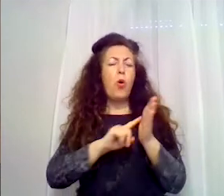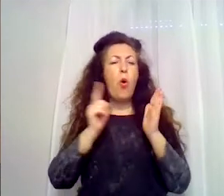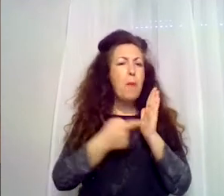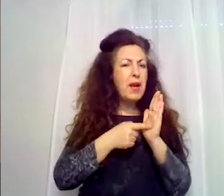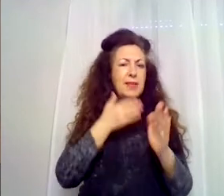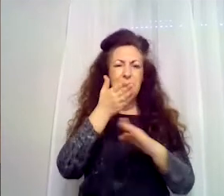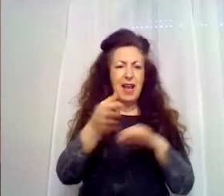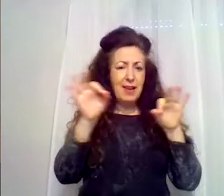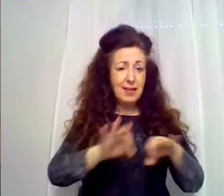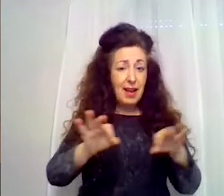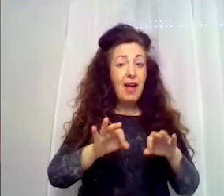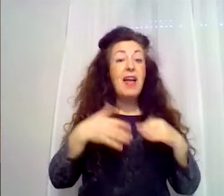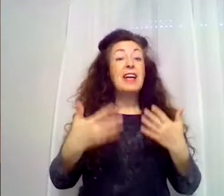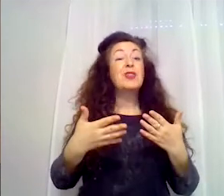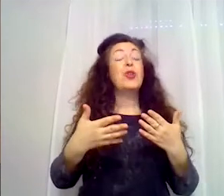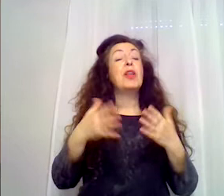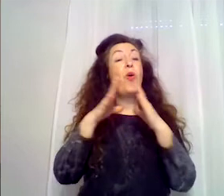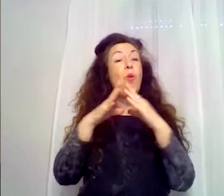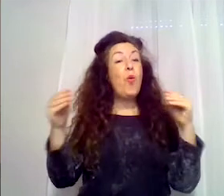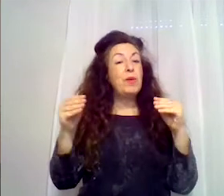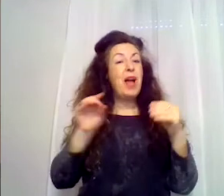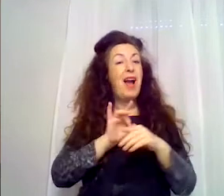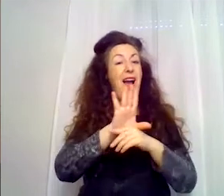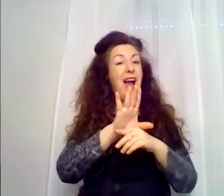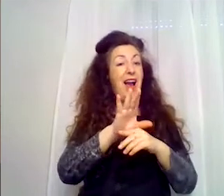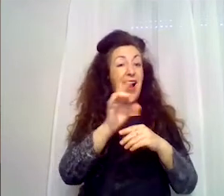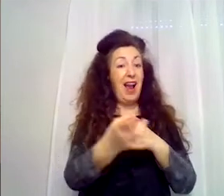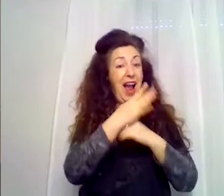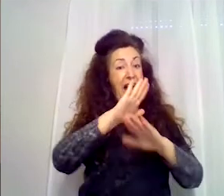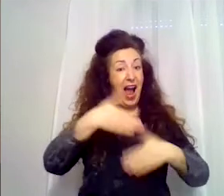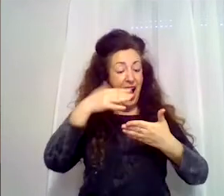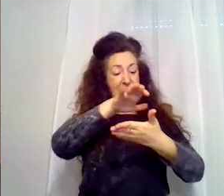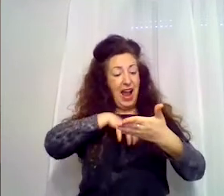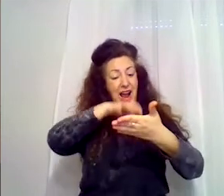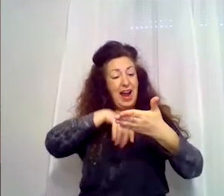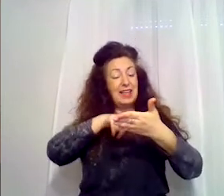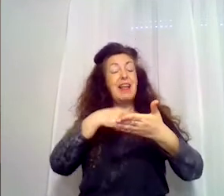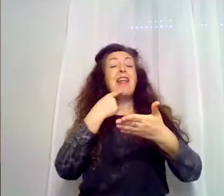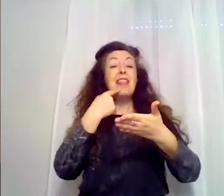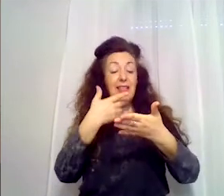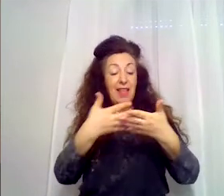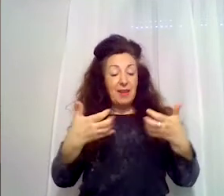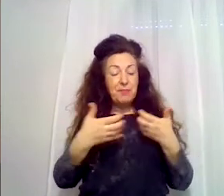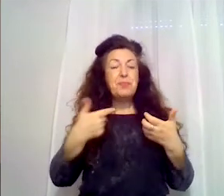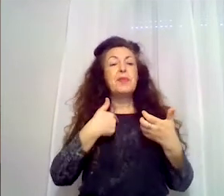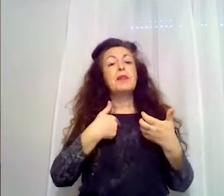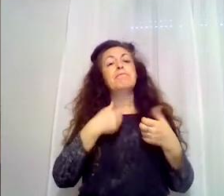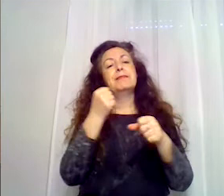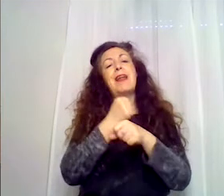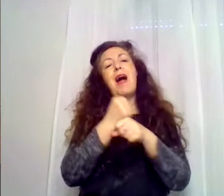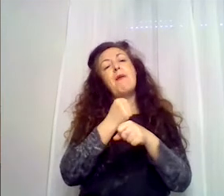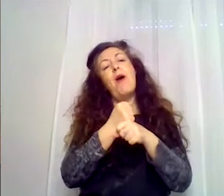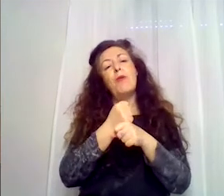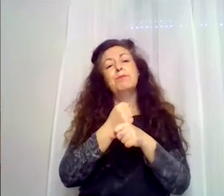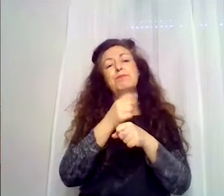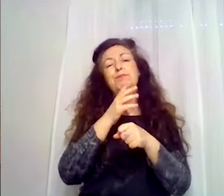ausencias. Durante meses, etapas completas, incluso casi cursos completos, que no asistió a las clases. Y la universidad